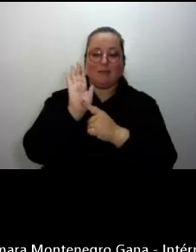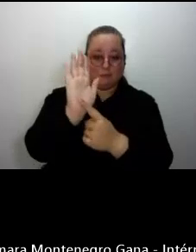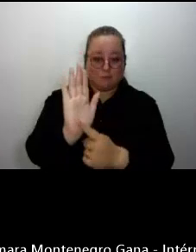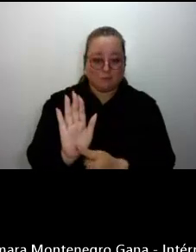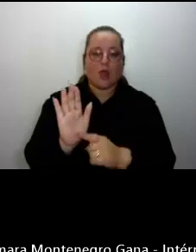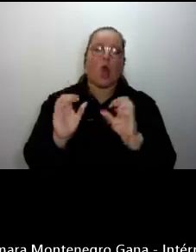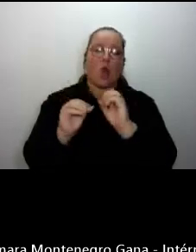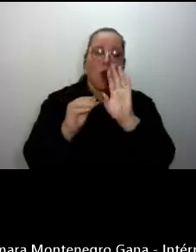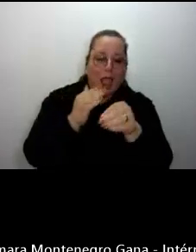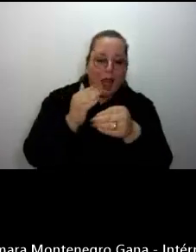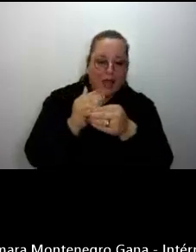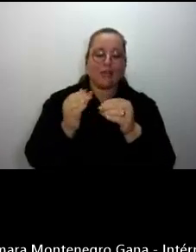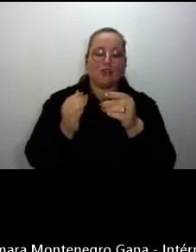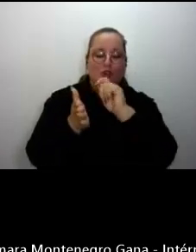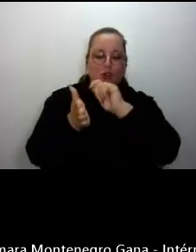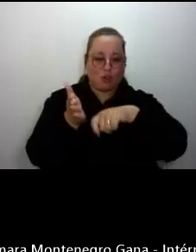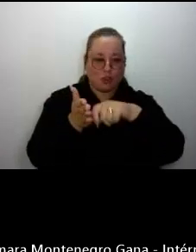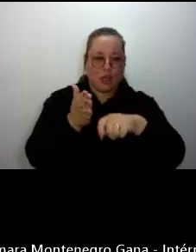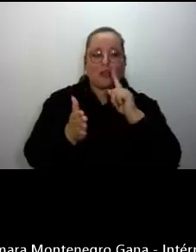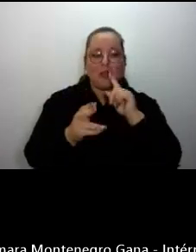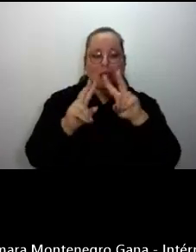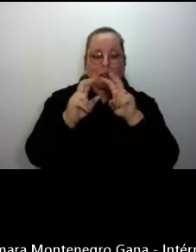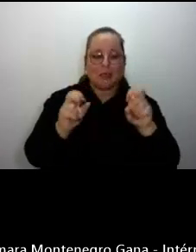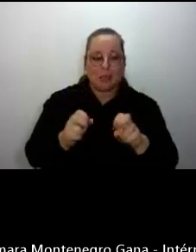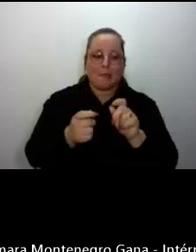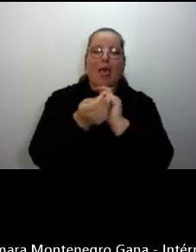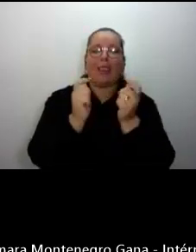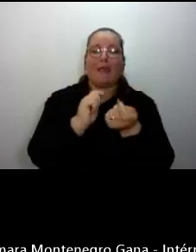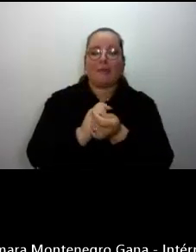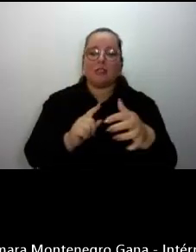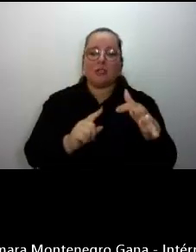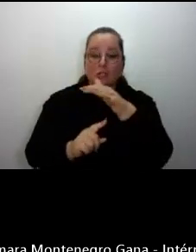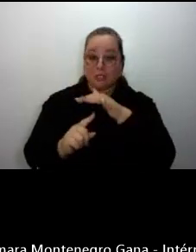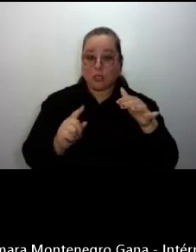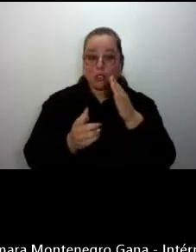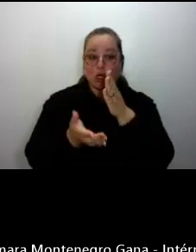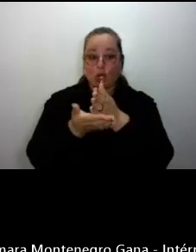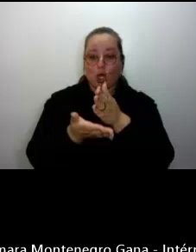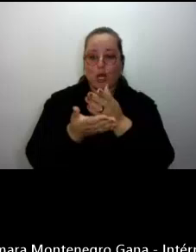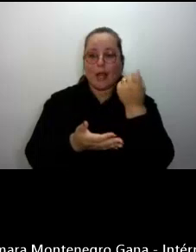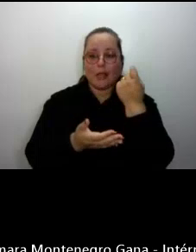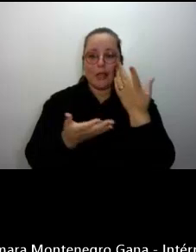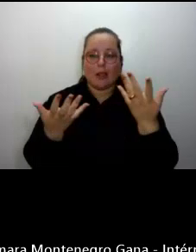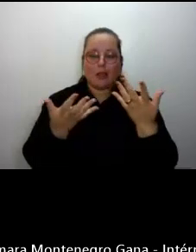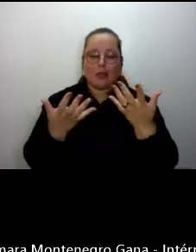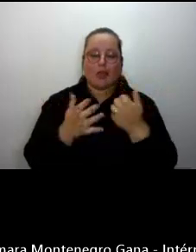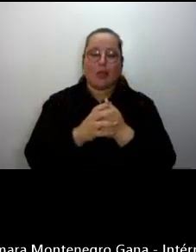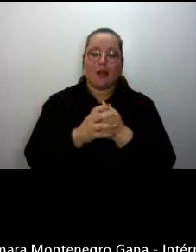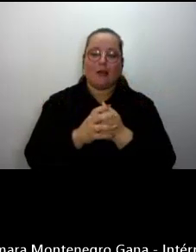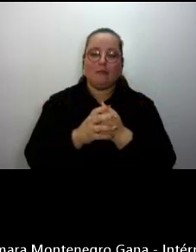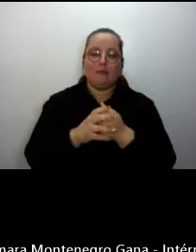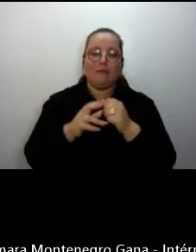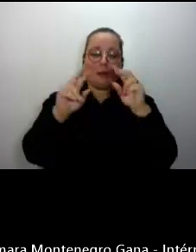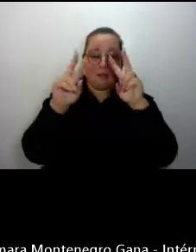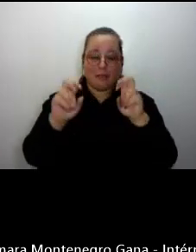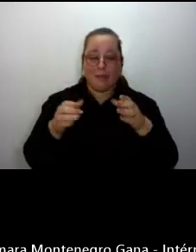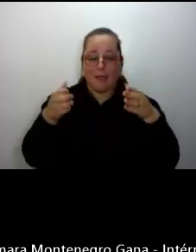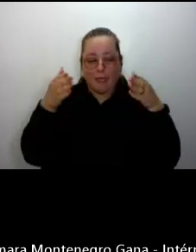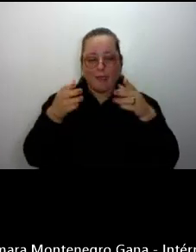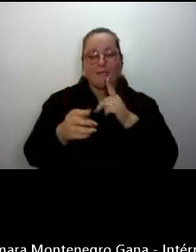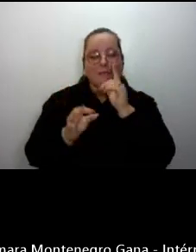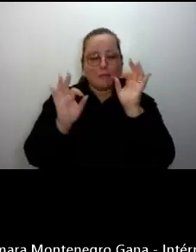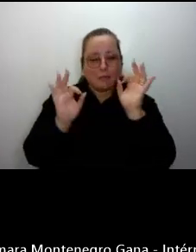de contratos. Estas pueden ser con respecto a la adaptación al contexto escolar, entendiendo también cuál es el tema en específico que